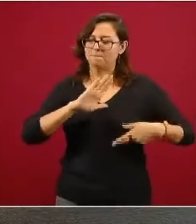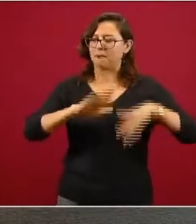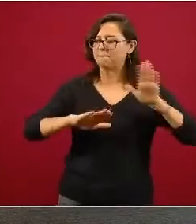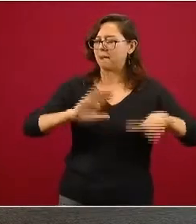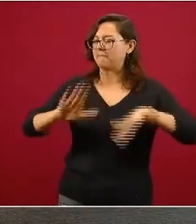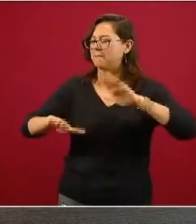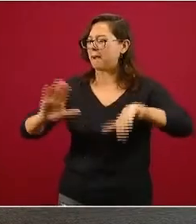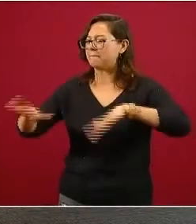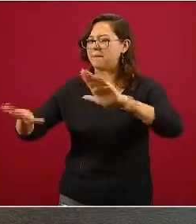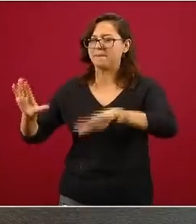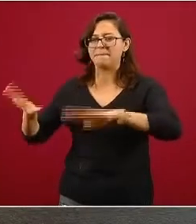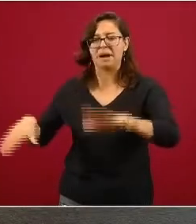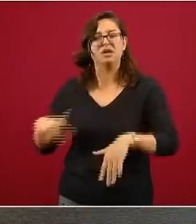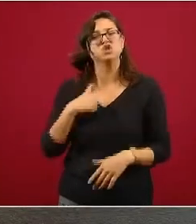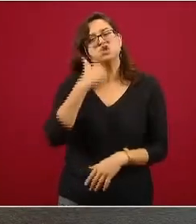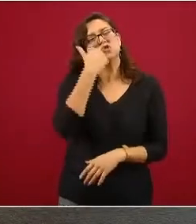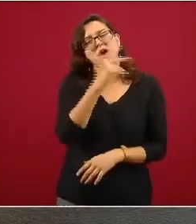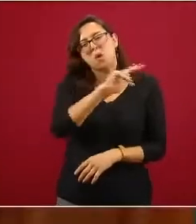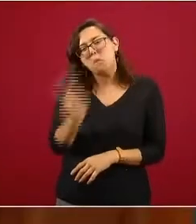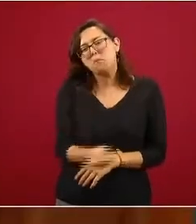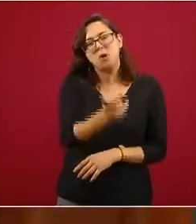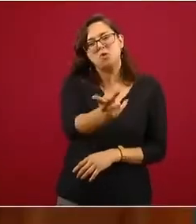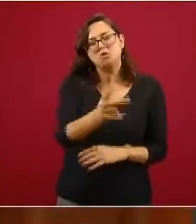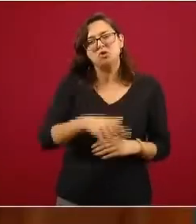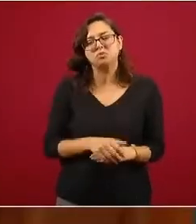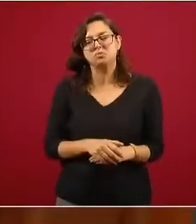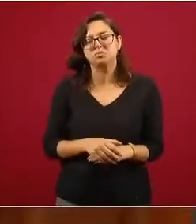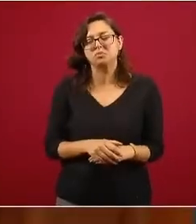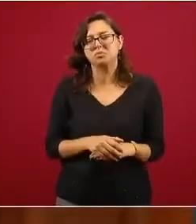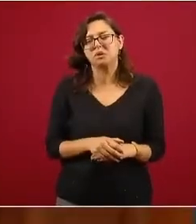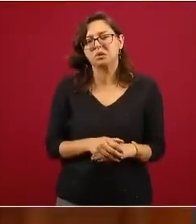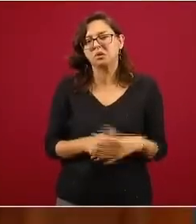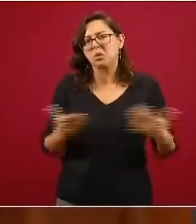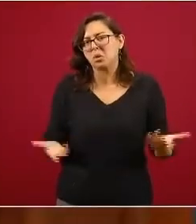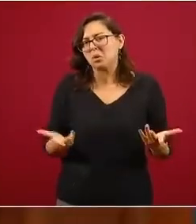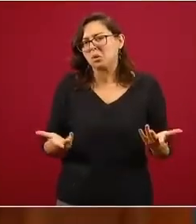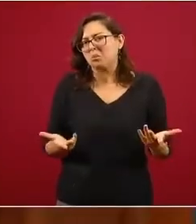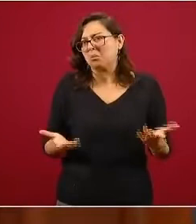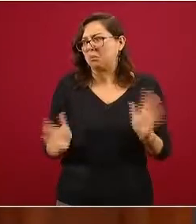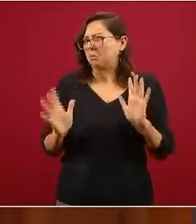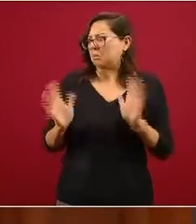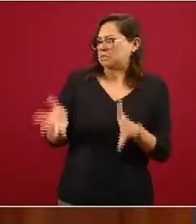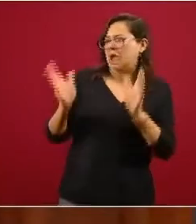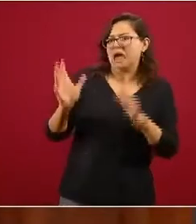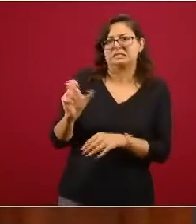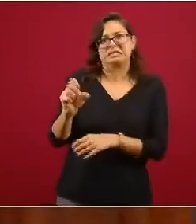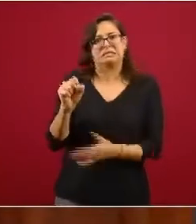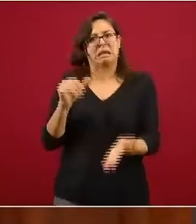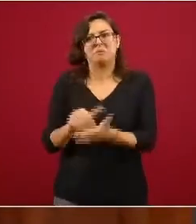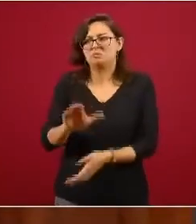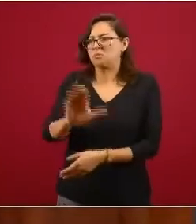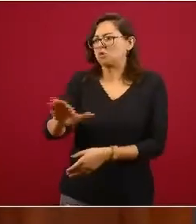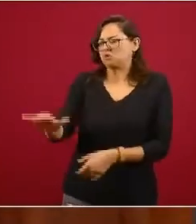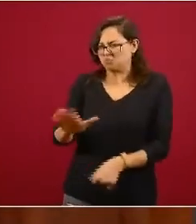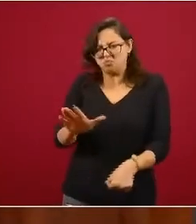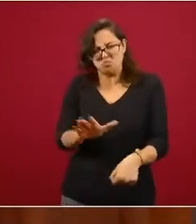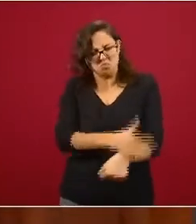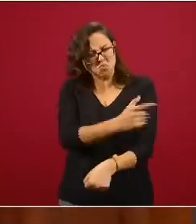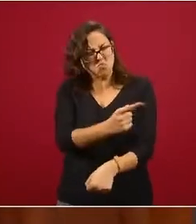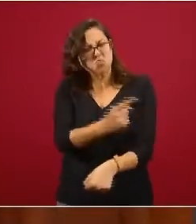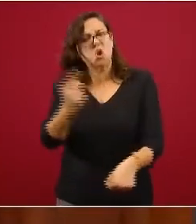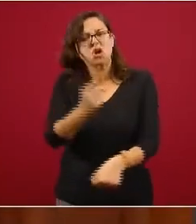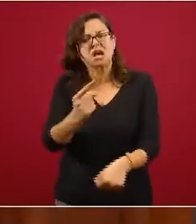Respecto a esto, yo quisiera preguntarle a qué factores atribuiría que hayamos llegado a este escenario y cómo han cambiado